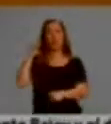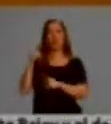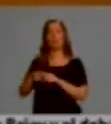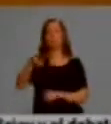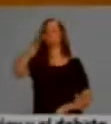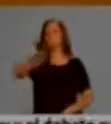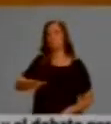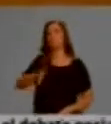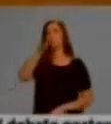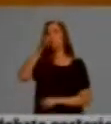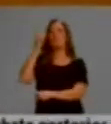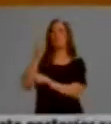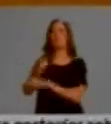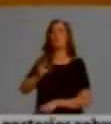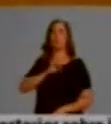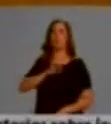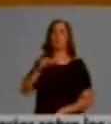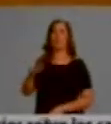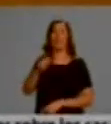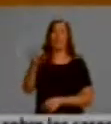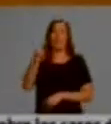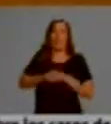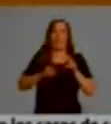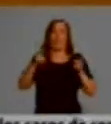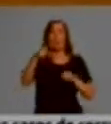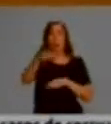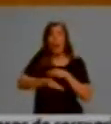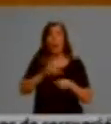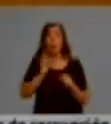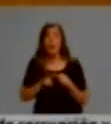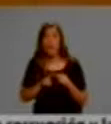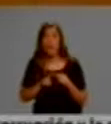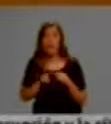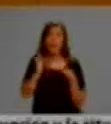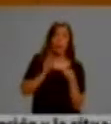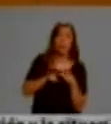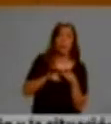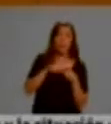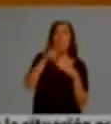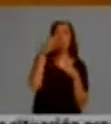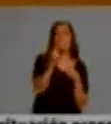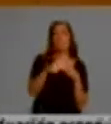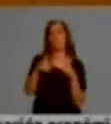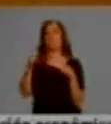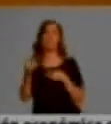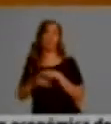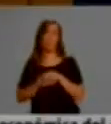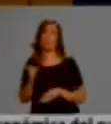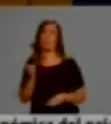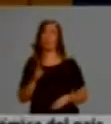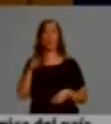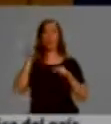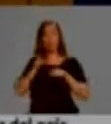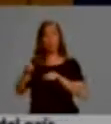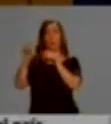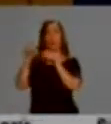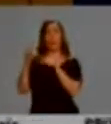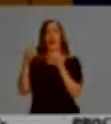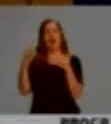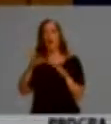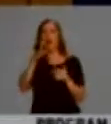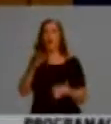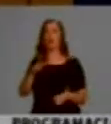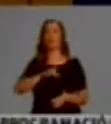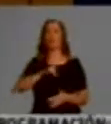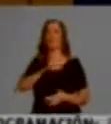una querella contra el señor Bárcenas. Usted no hizo ni lo uno ni lo otro. Y ustedes, aunque ahora